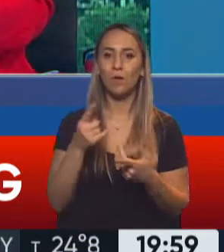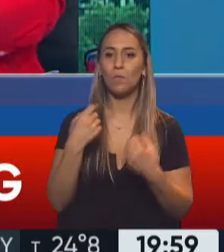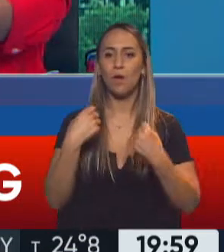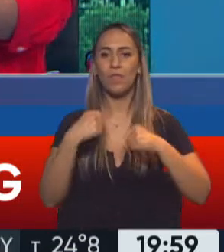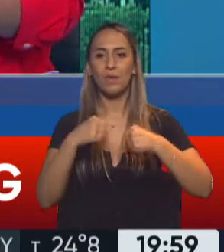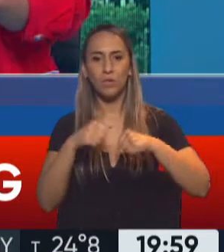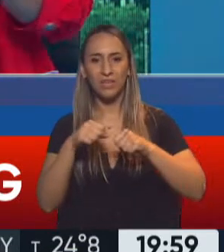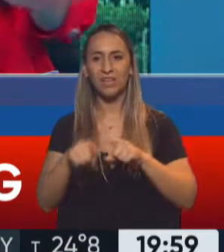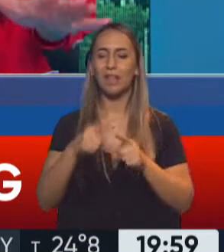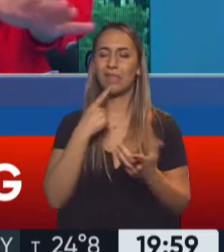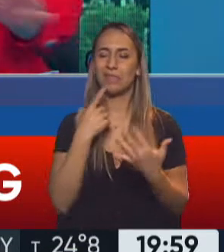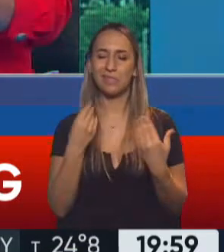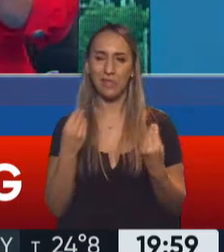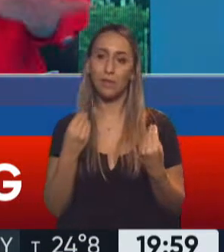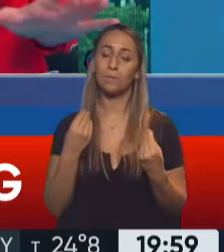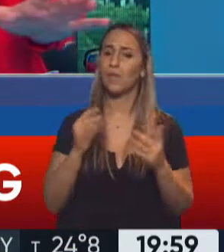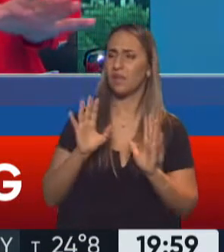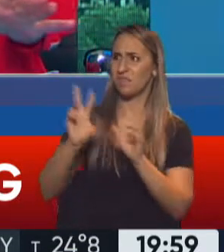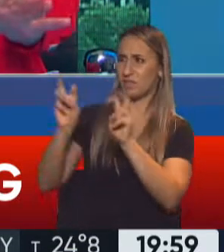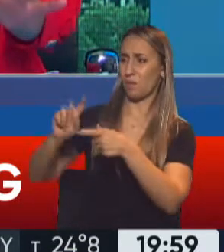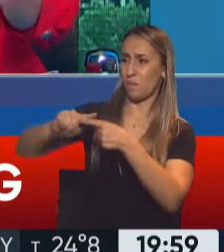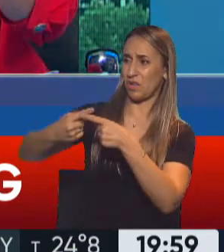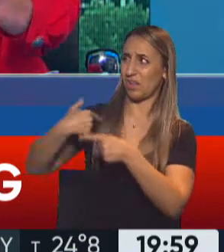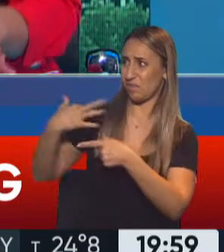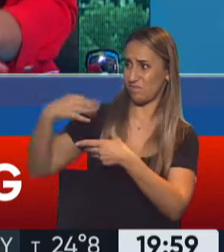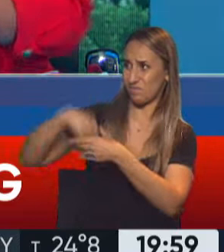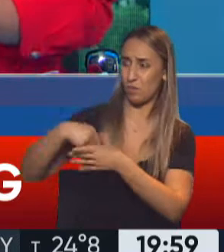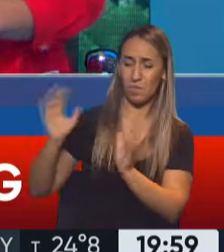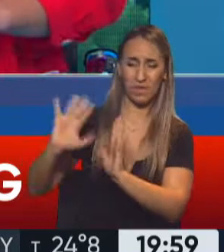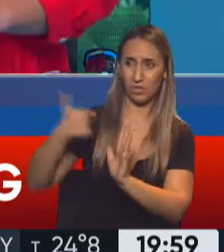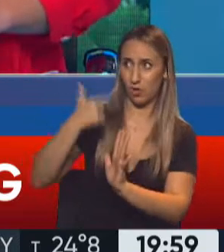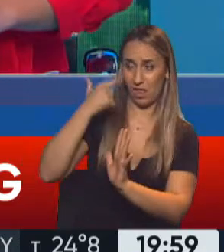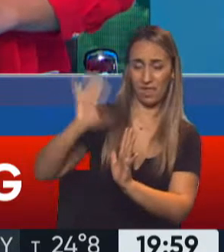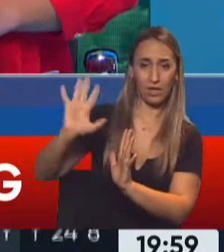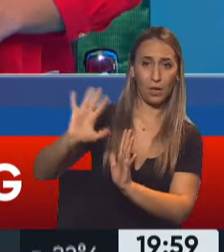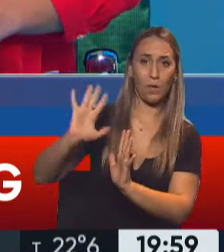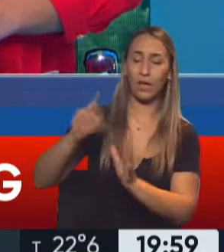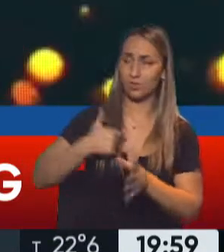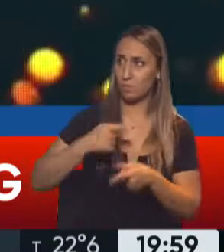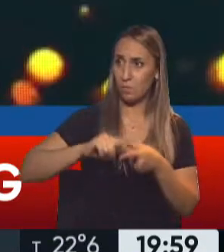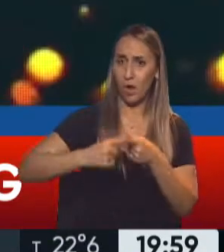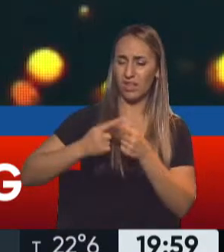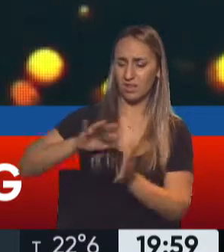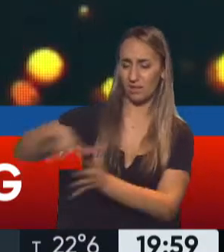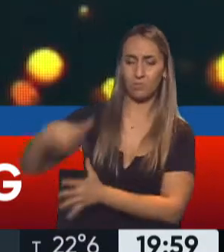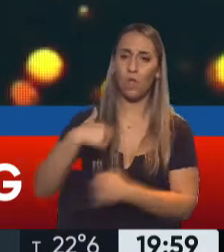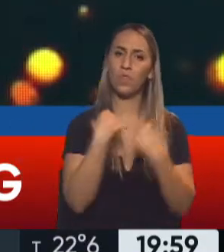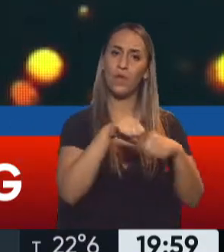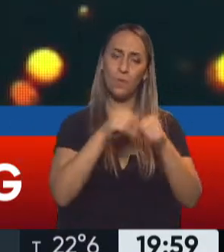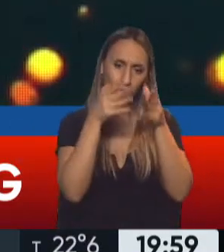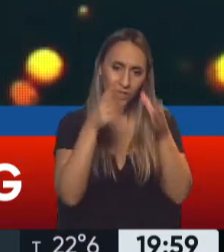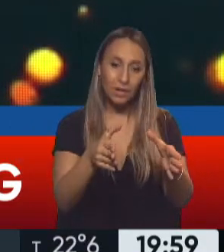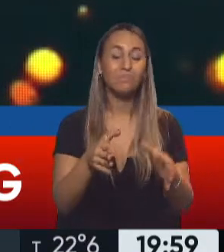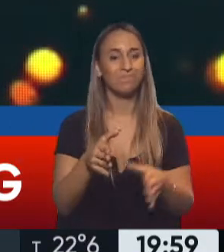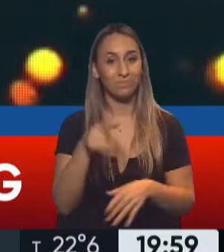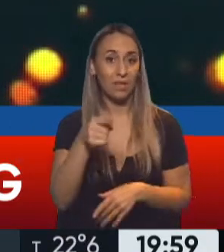que están diciendo, bueno, más allá de la política, a mí no me metan en esto, así que garanticen que yo vaya por ahí. Ese es el punto. Sí. No puede